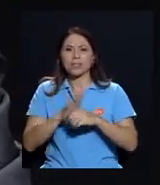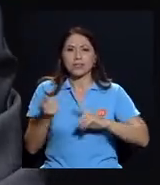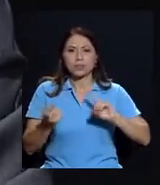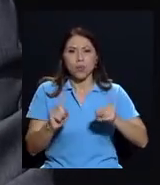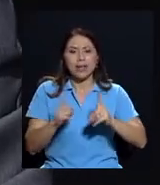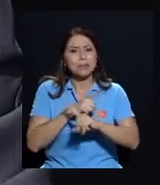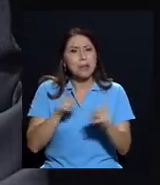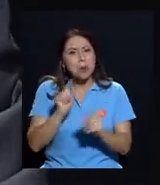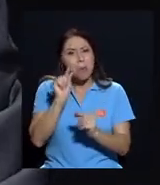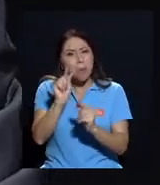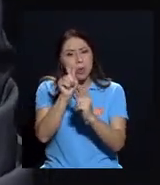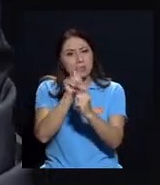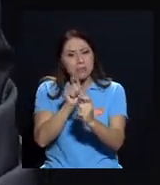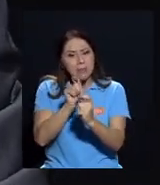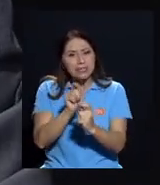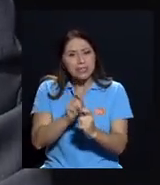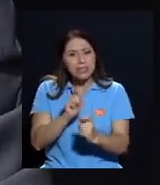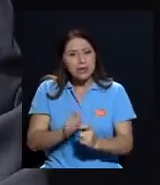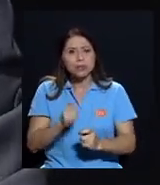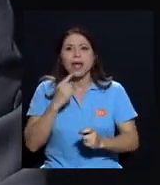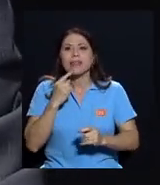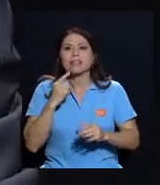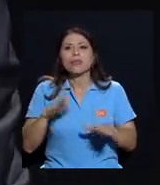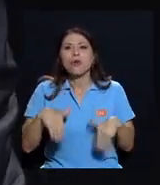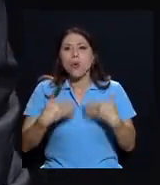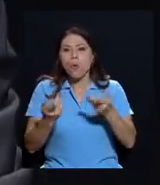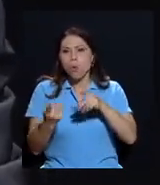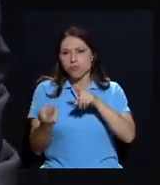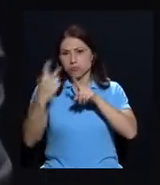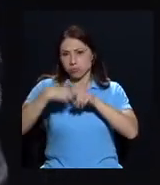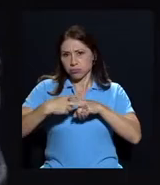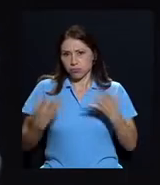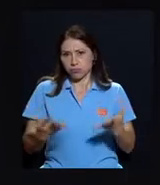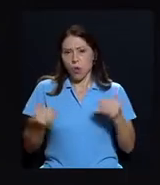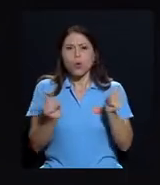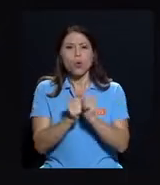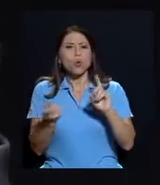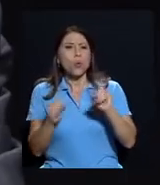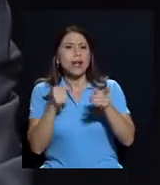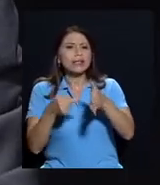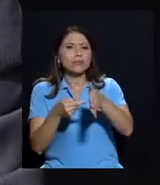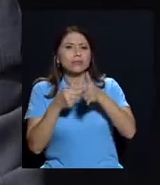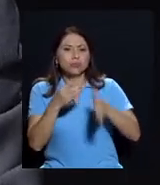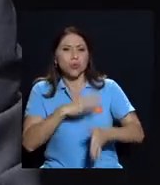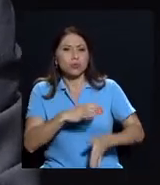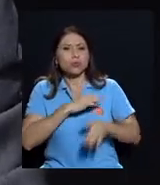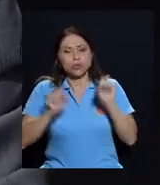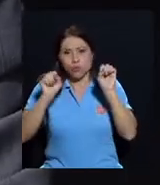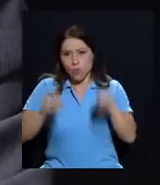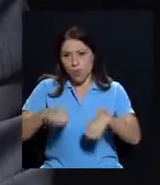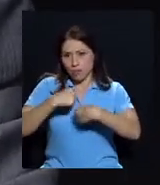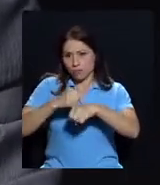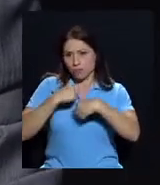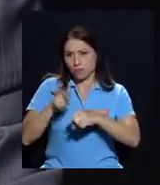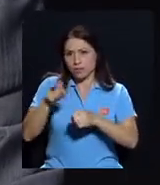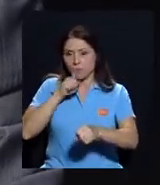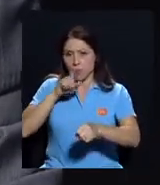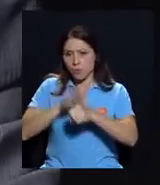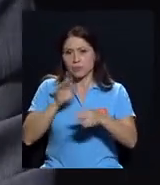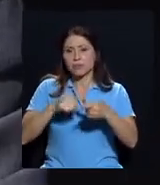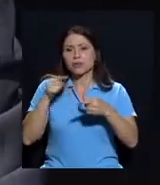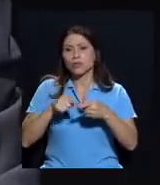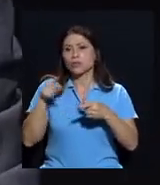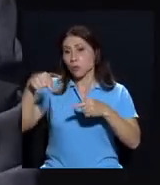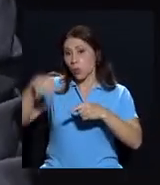específicos a la hora de decir cómo se van a implementar y menos bajo qué condiciones es posible llevar a cabo esas promesas entonces la